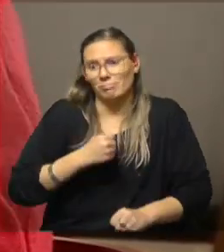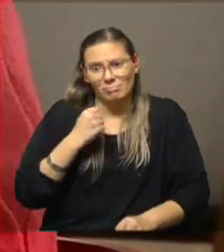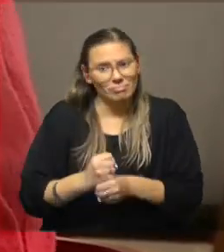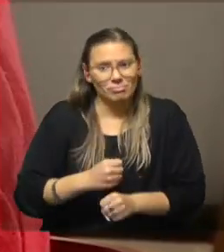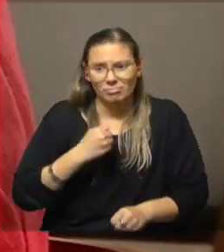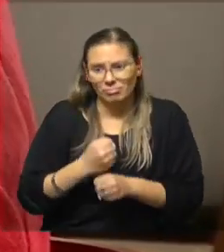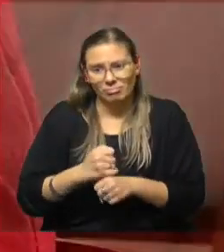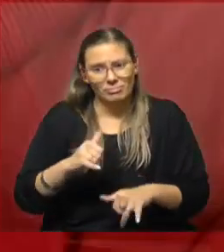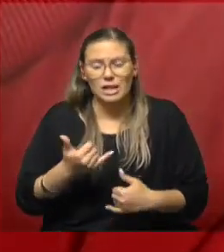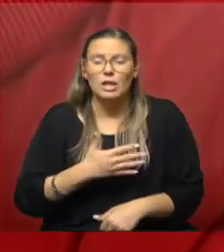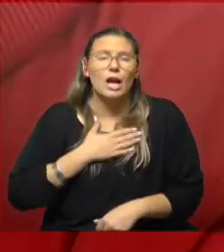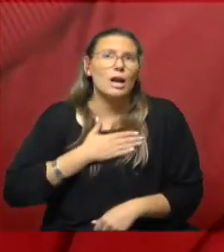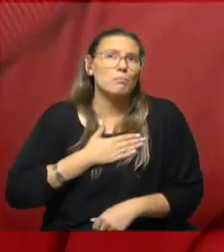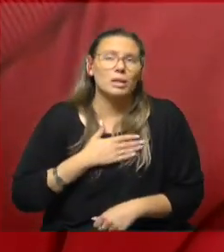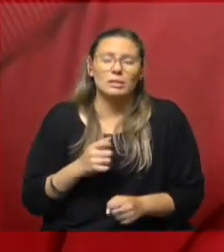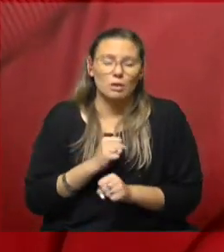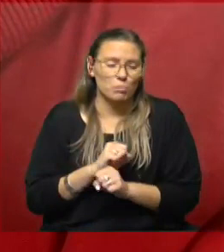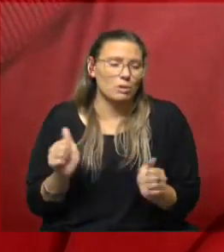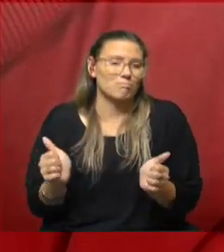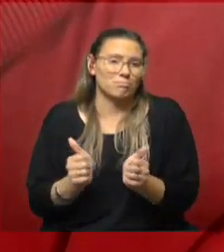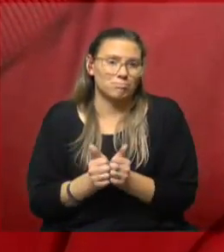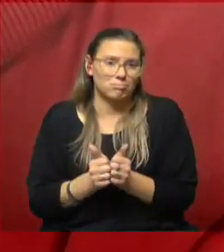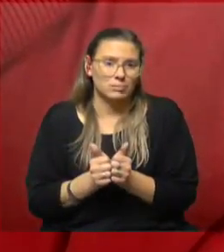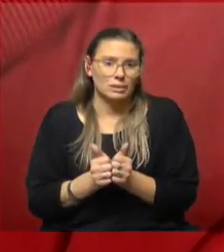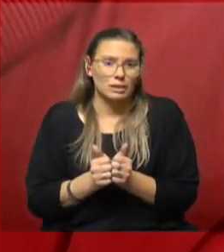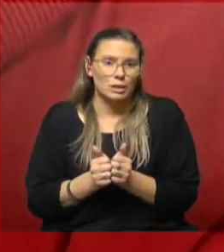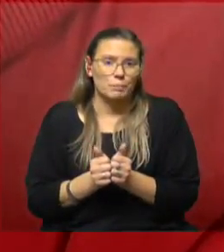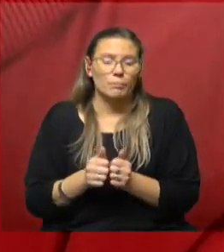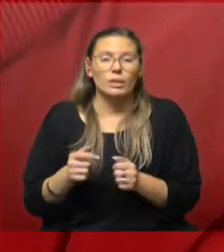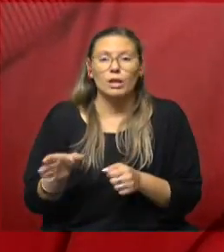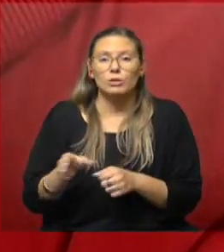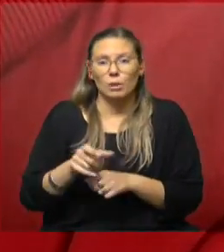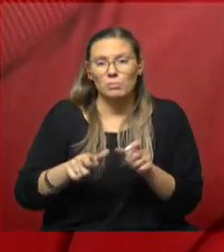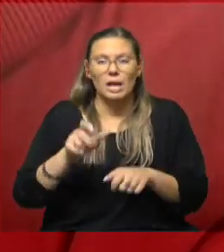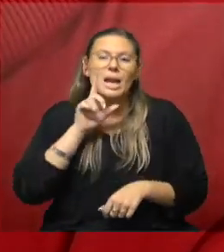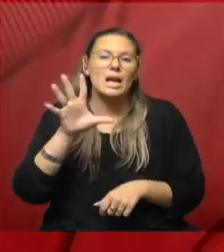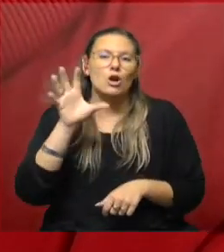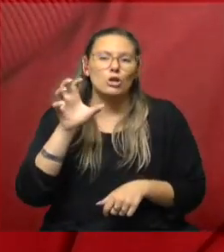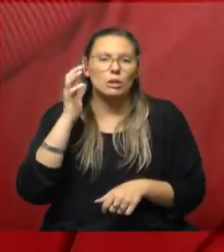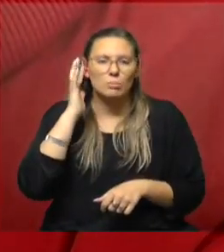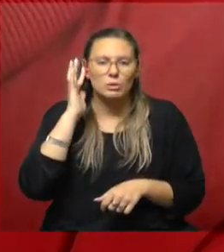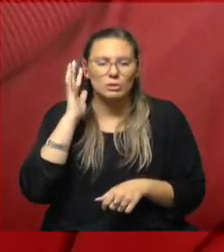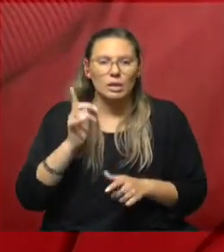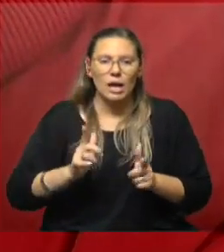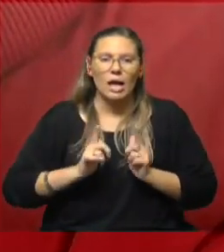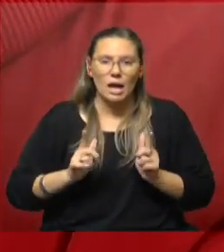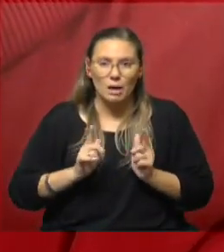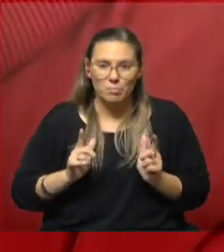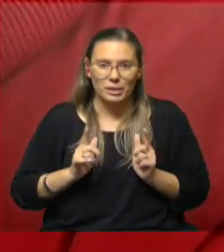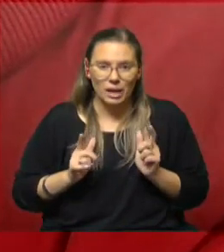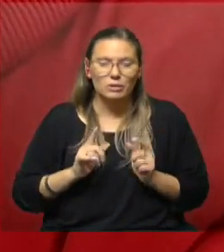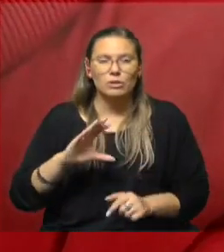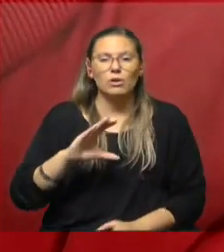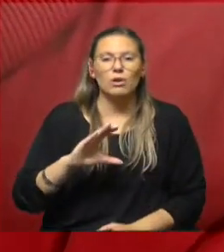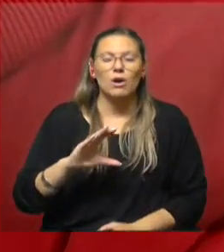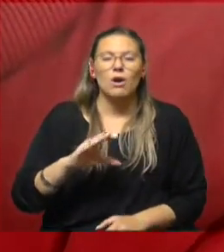está demostrado, era un placer trabajar con ella. Sí. Bueno, todos y todas recordamos Esperando la carroza.